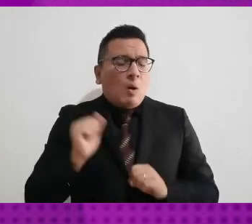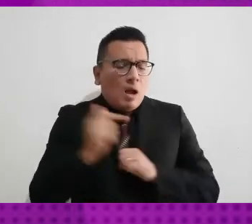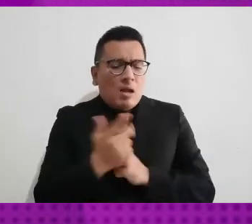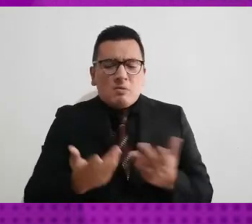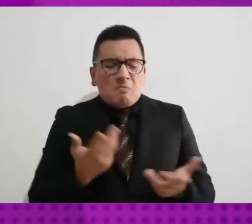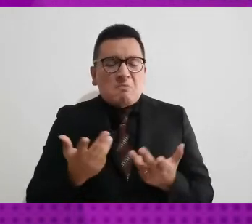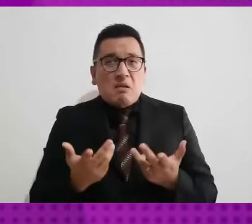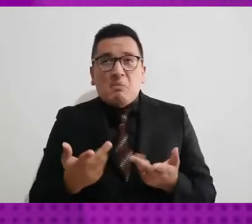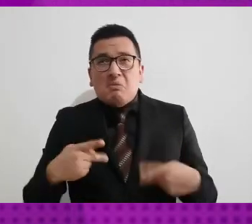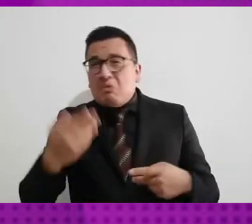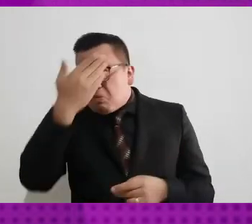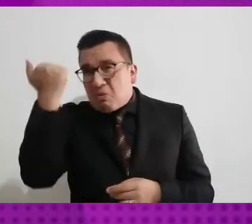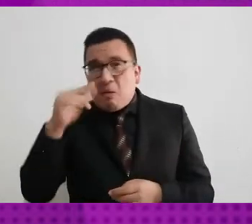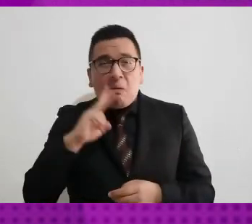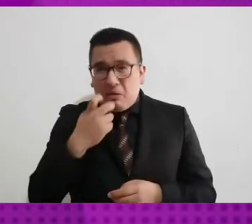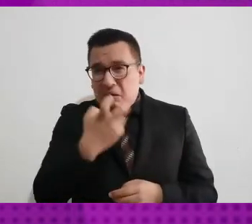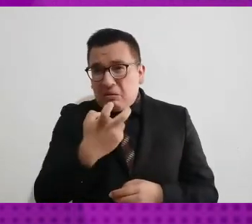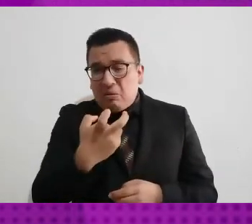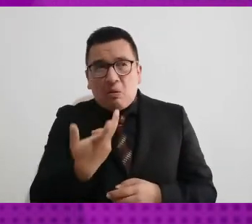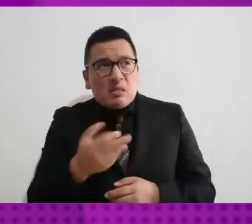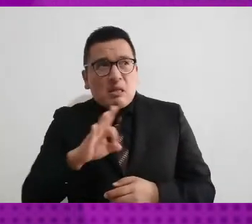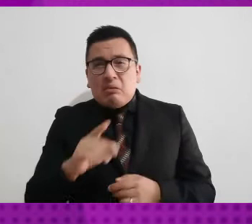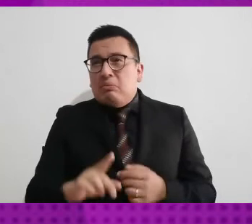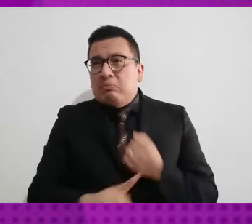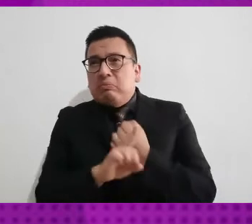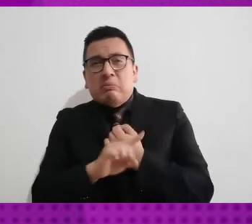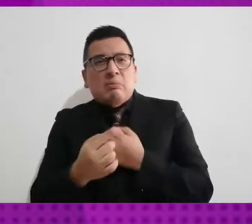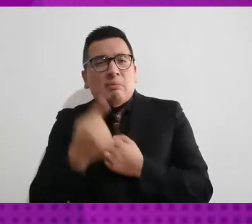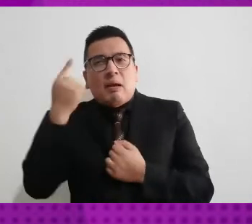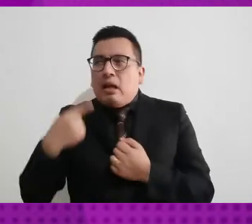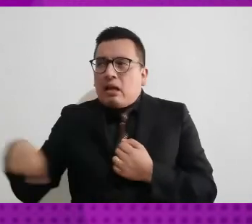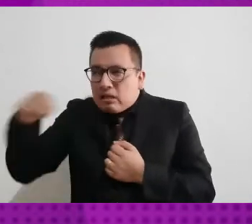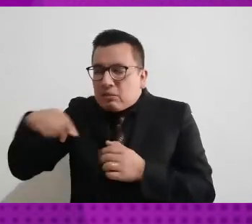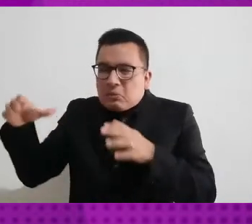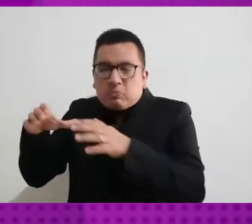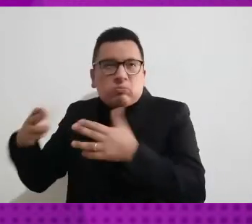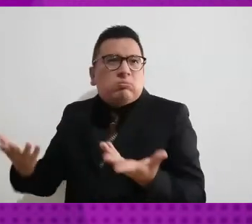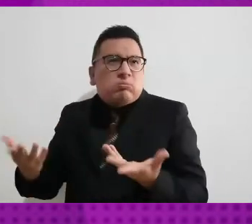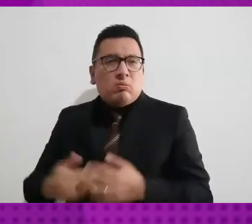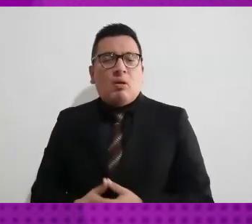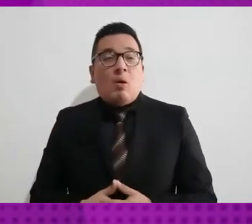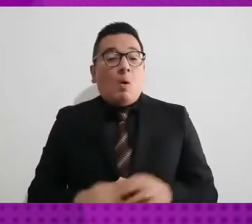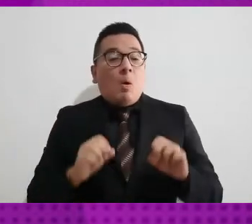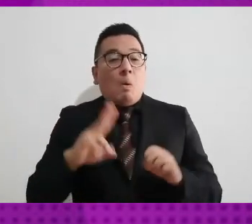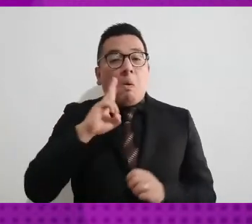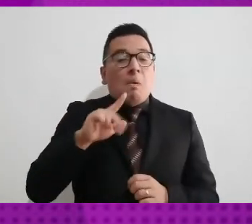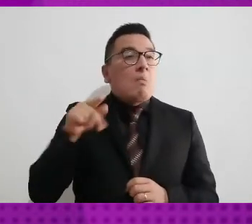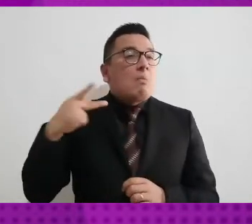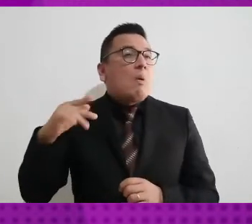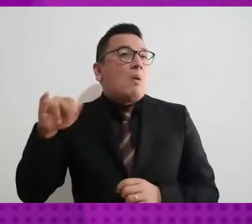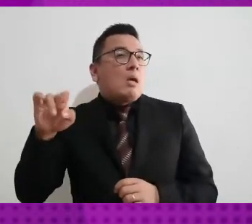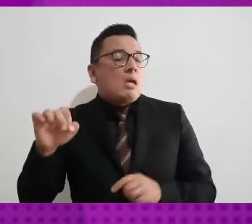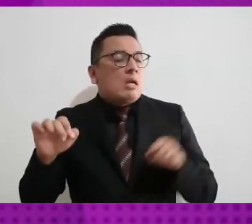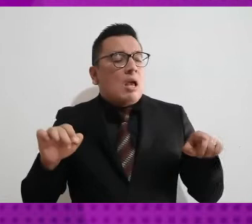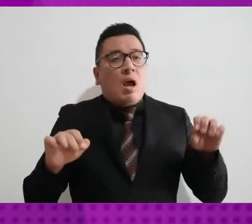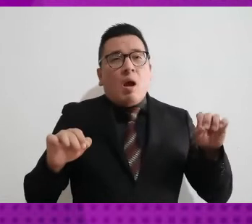haberlo generado. No se sabía si esto realmente estaba violentando el pacto federal, cómo iba a ser la relación entre el INE